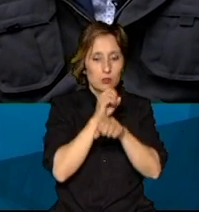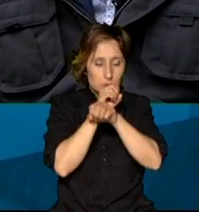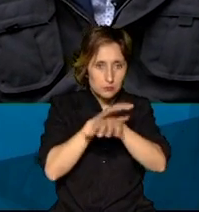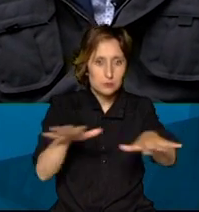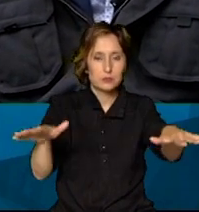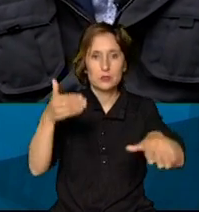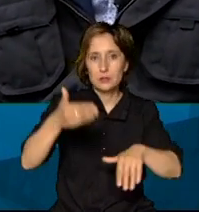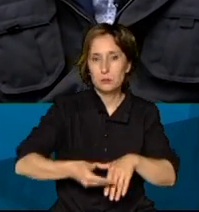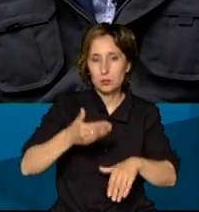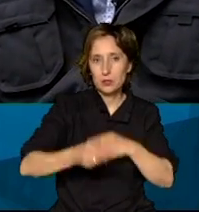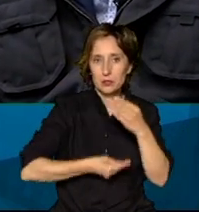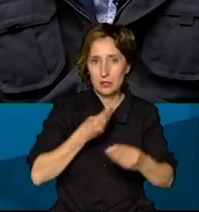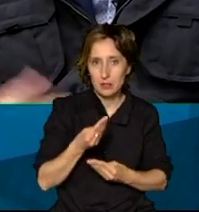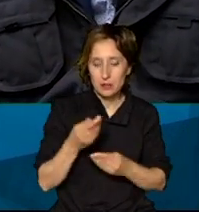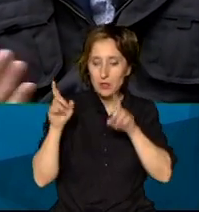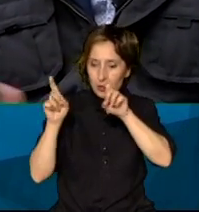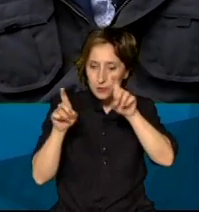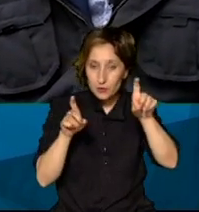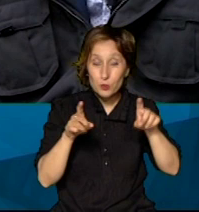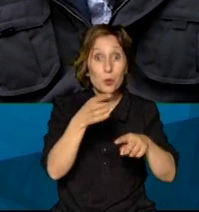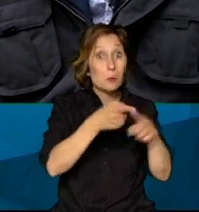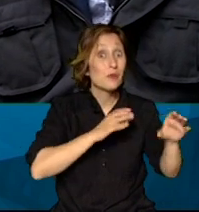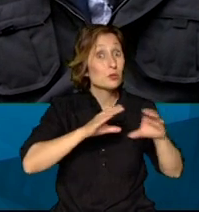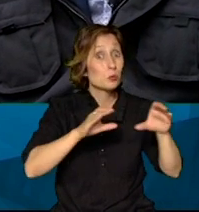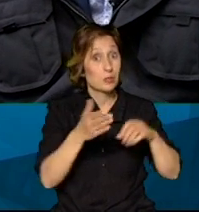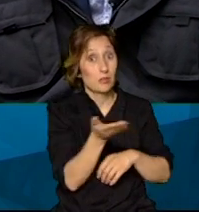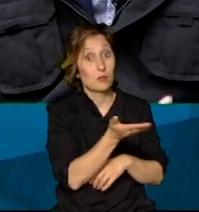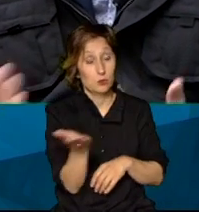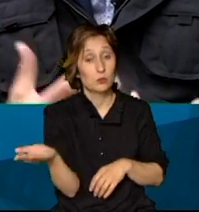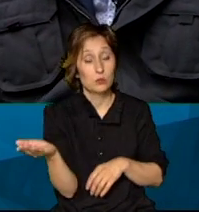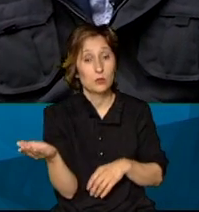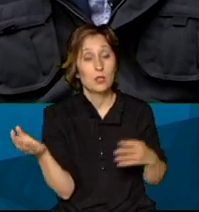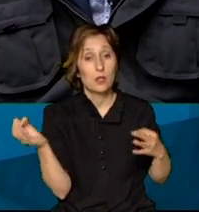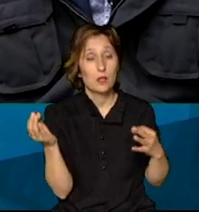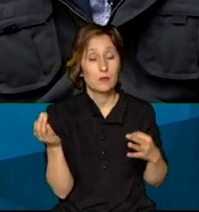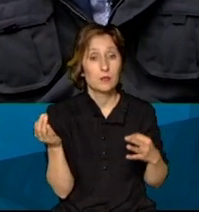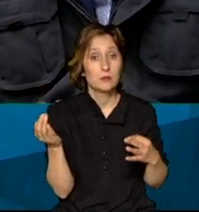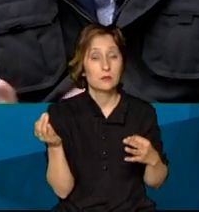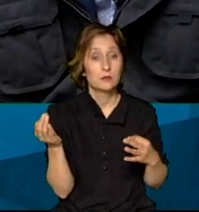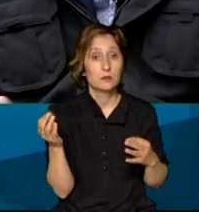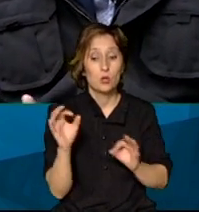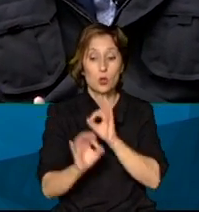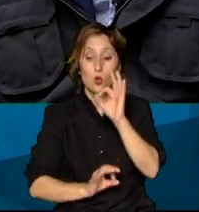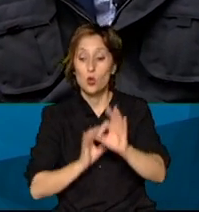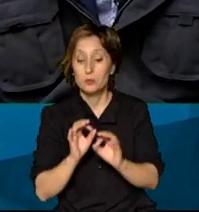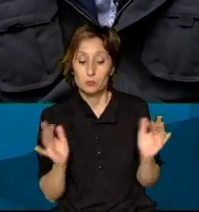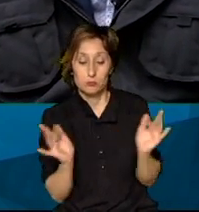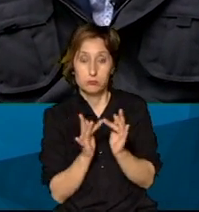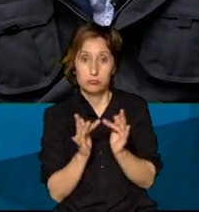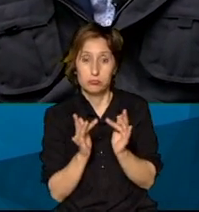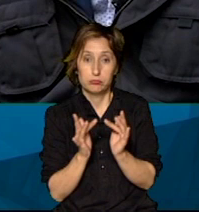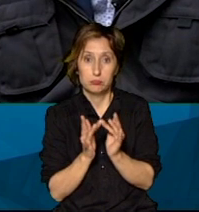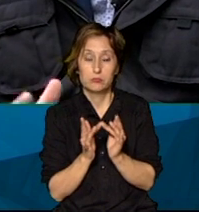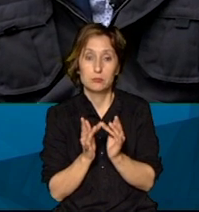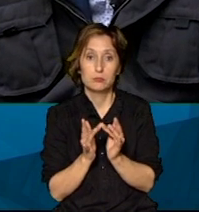divulgación, educación. También los medios de comunicación tienen que estar todavía más cerca de organismos como el nuestro, ¿no? Que